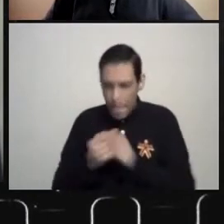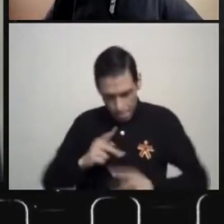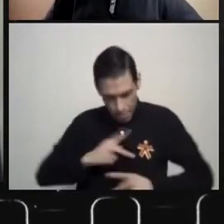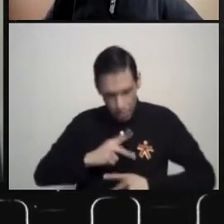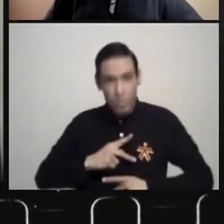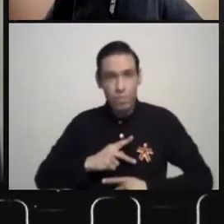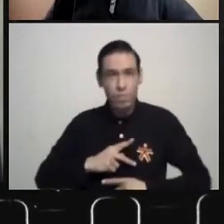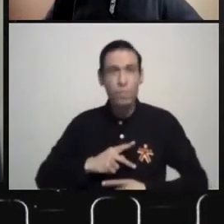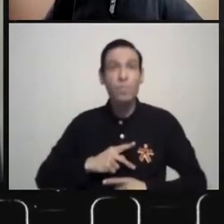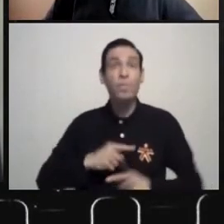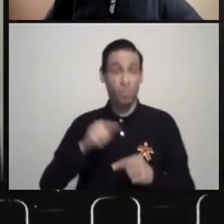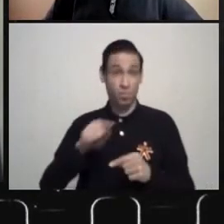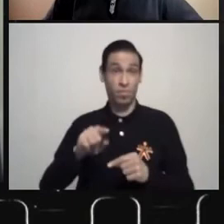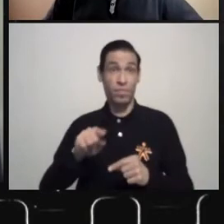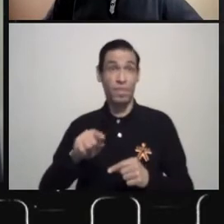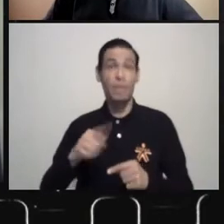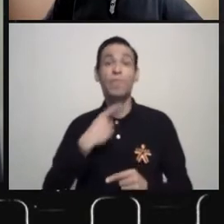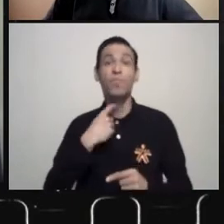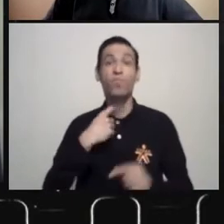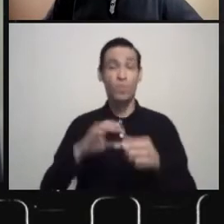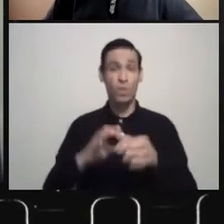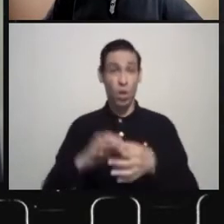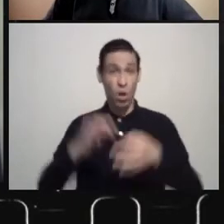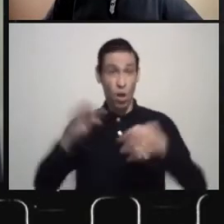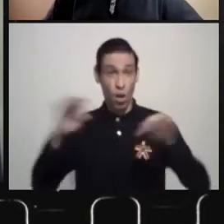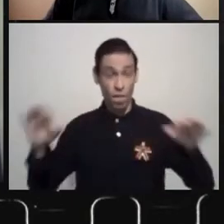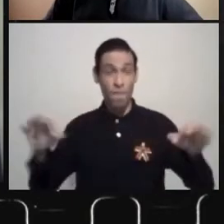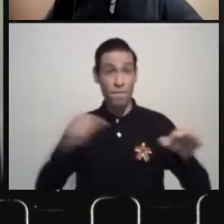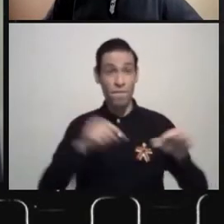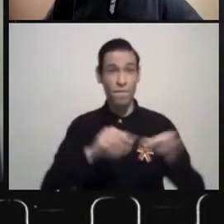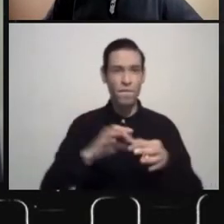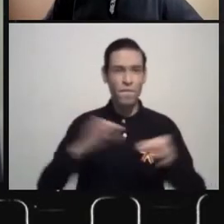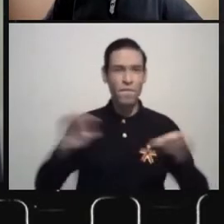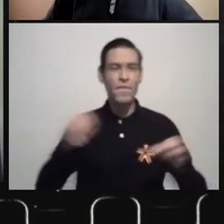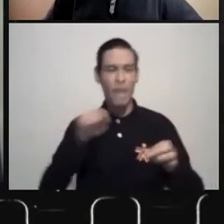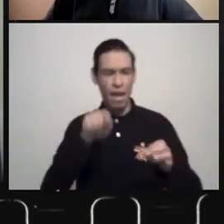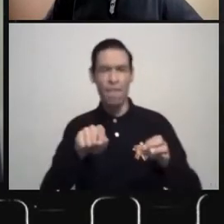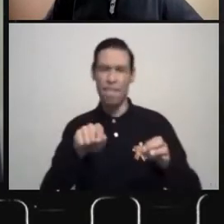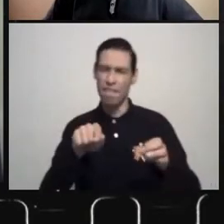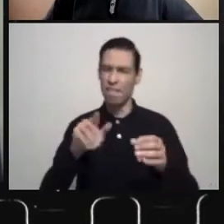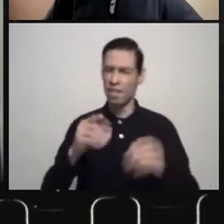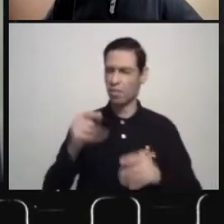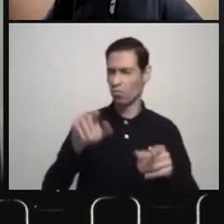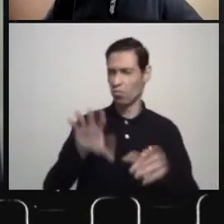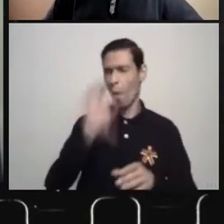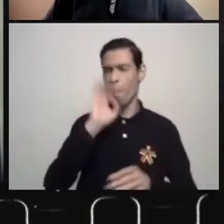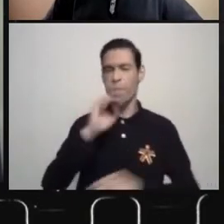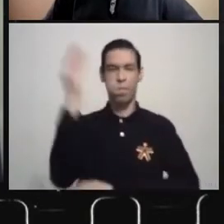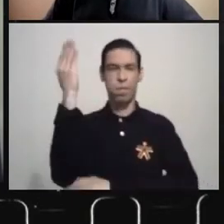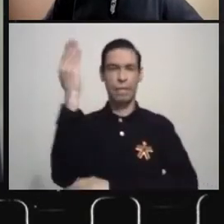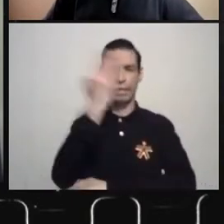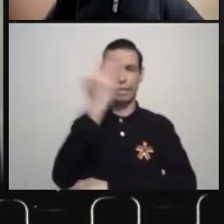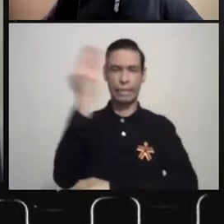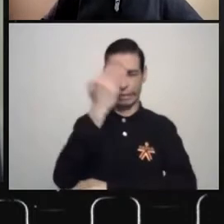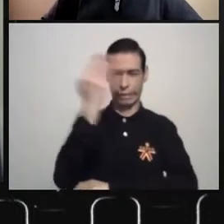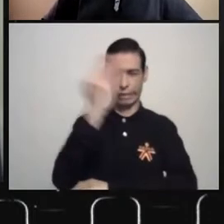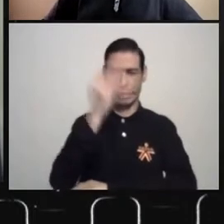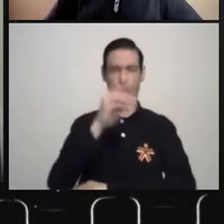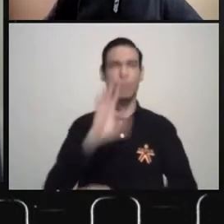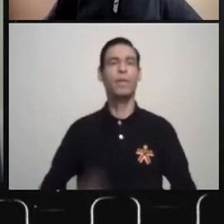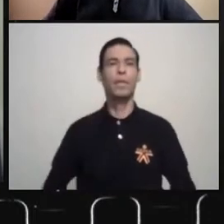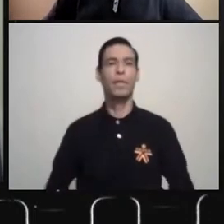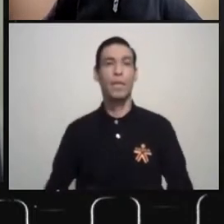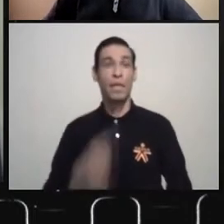frase que dice Truffaut en una película que se llama La Noche Americana, que es sobre el oficio de hacer cine, y en donde él actúa, y él dice que él